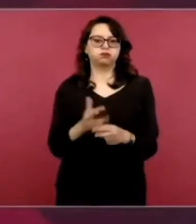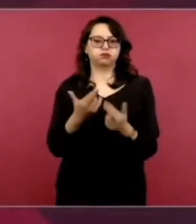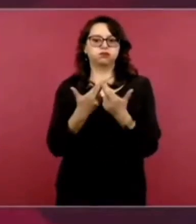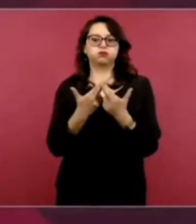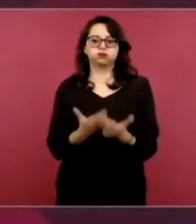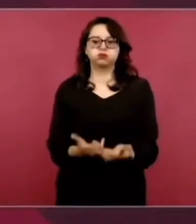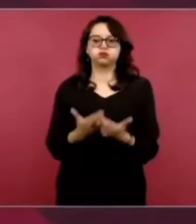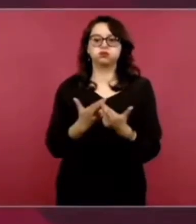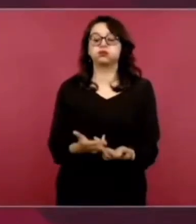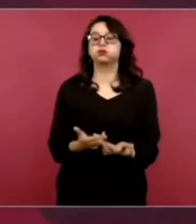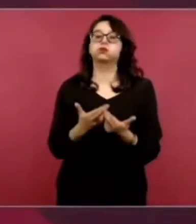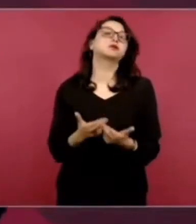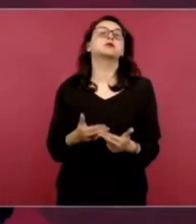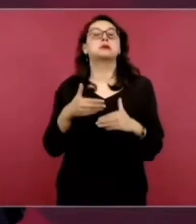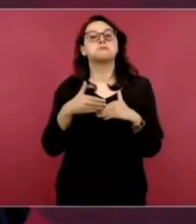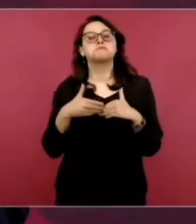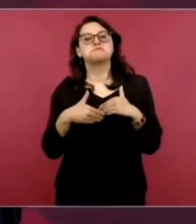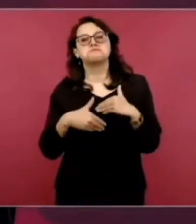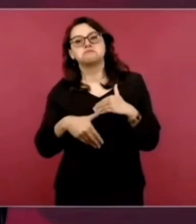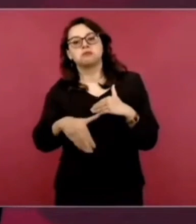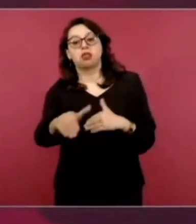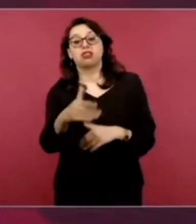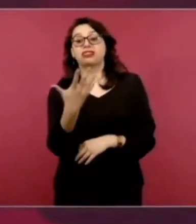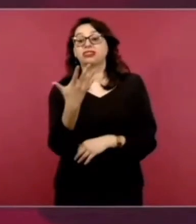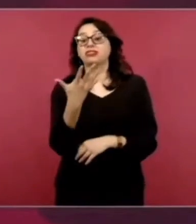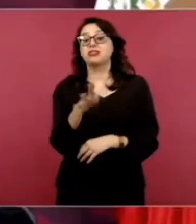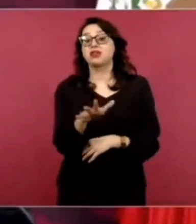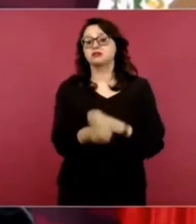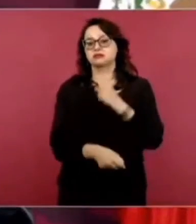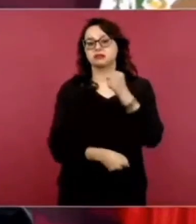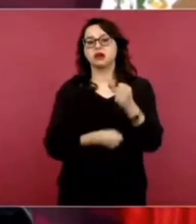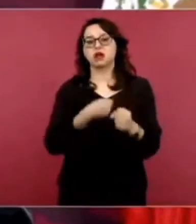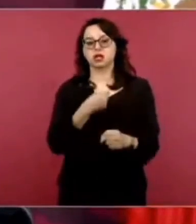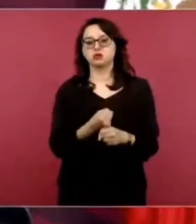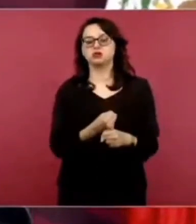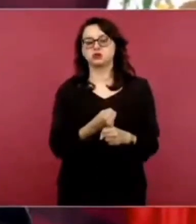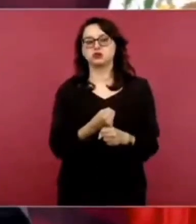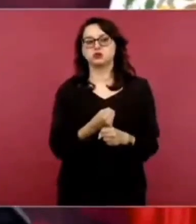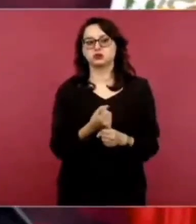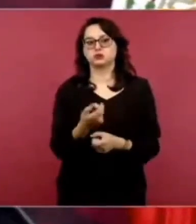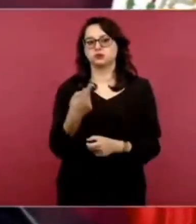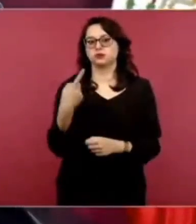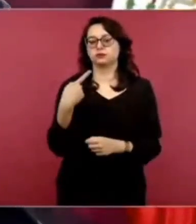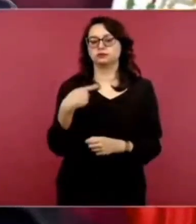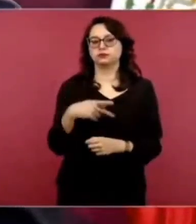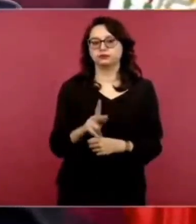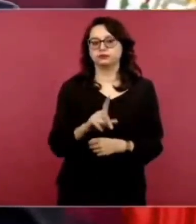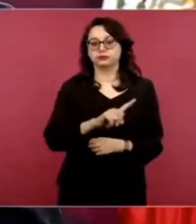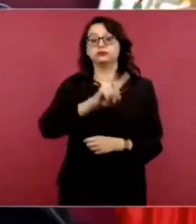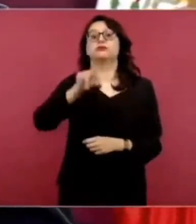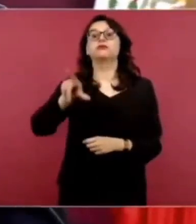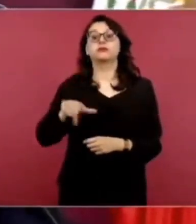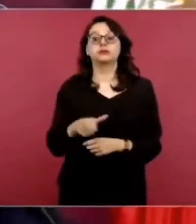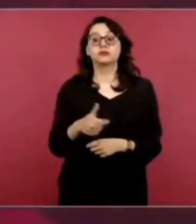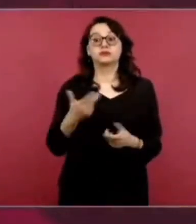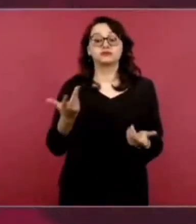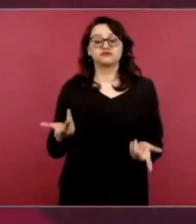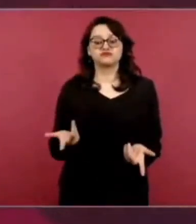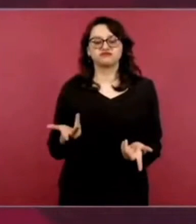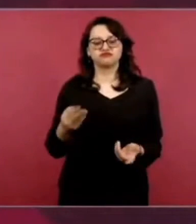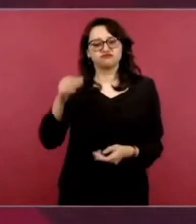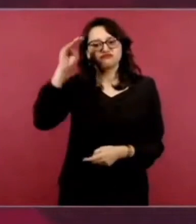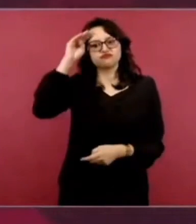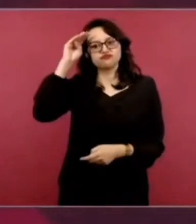para 6, 10 años hacia adelante. Sin embargo, hay